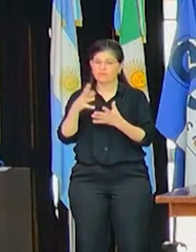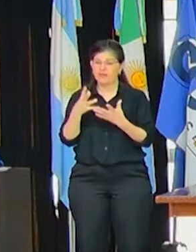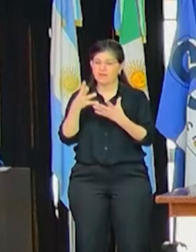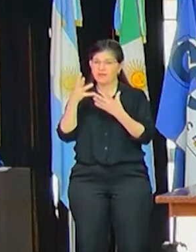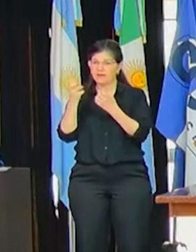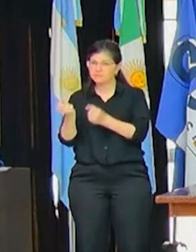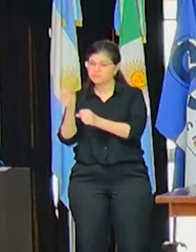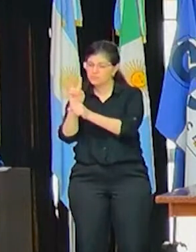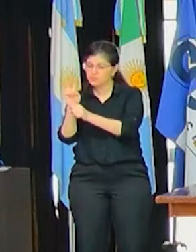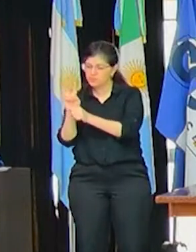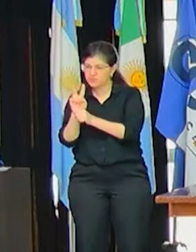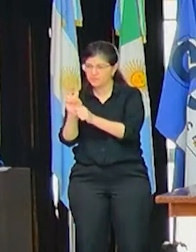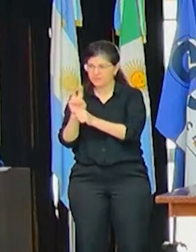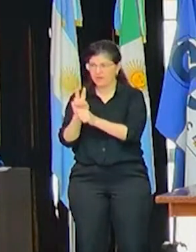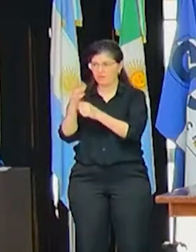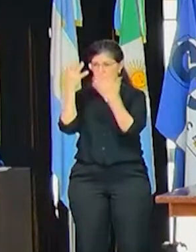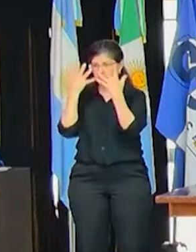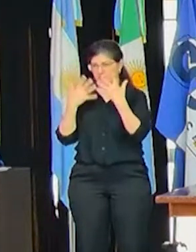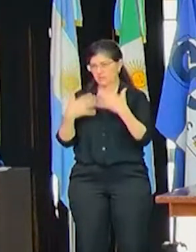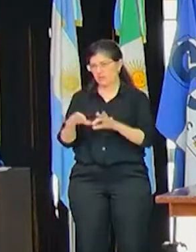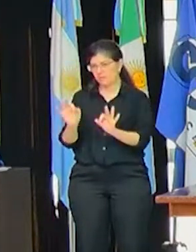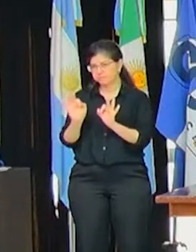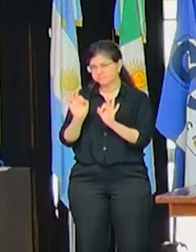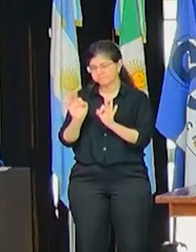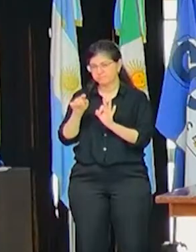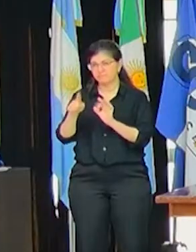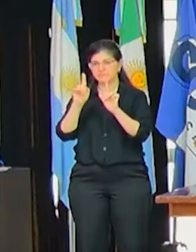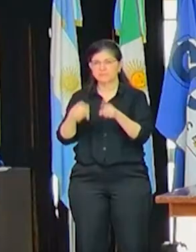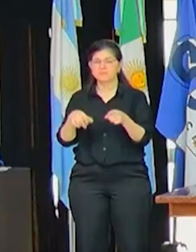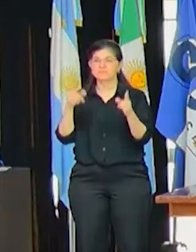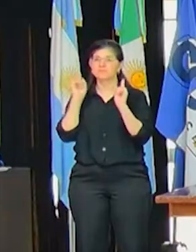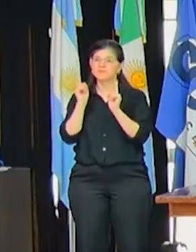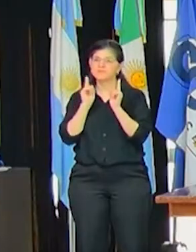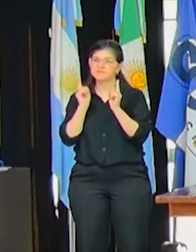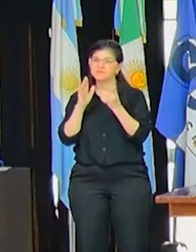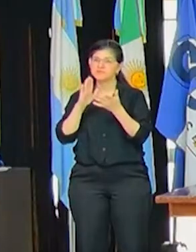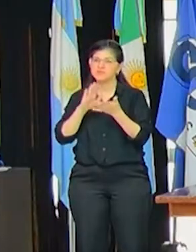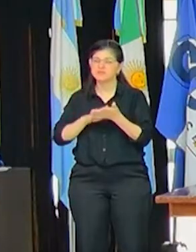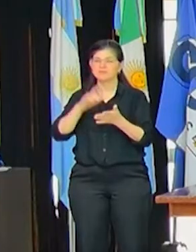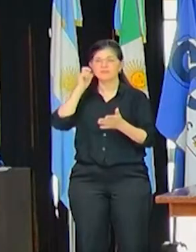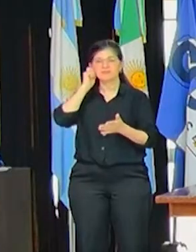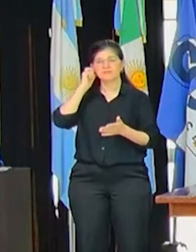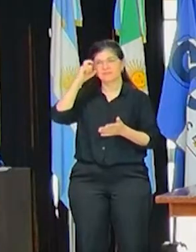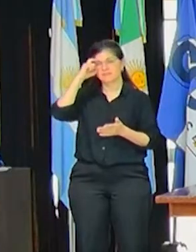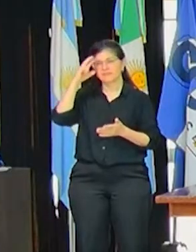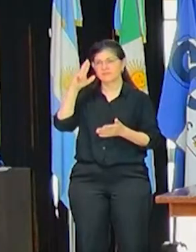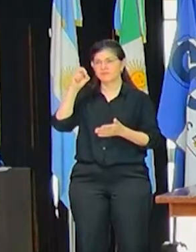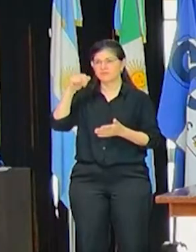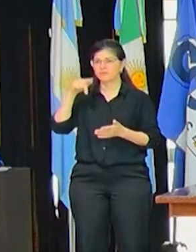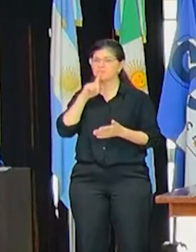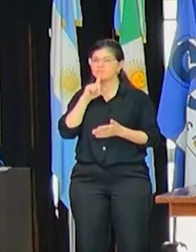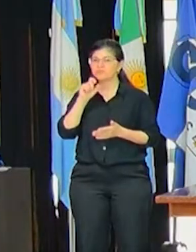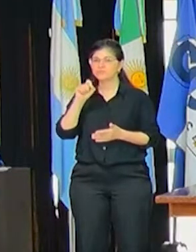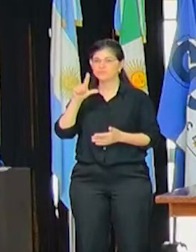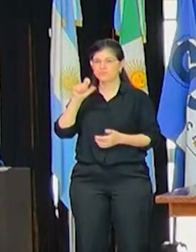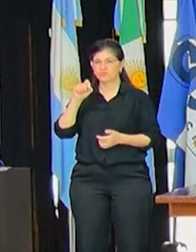y comunitaria y en gerontología. Es profesora adjunta de la Cátedra de Gerontología de la carrera de Medicina de la